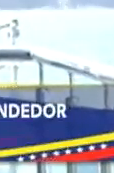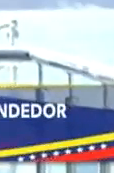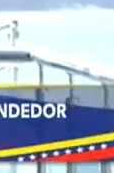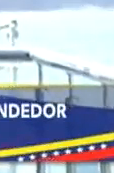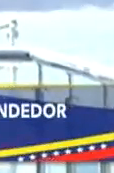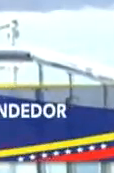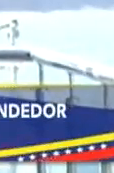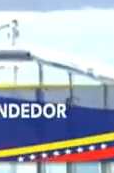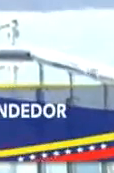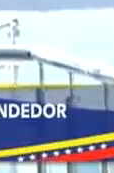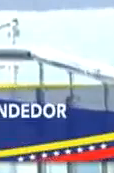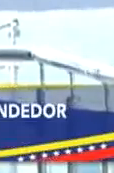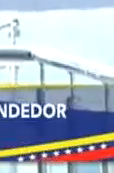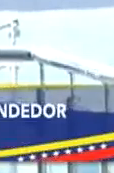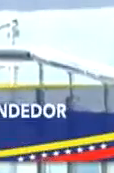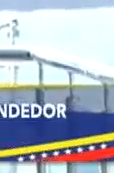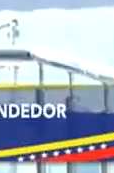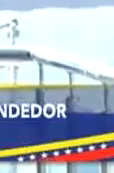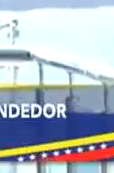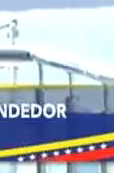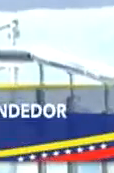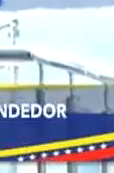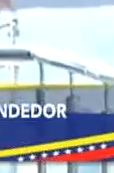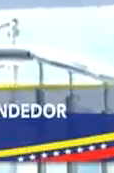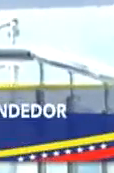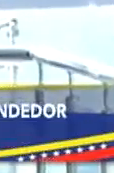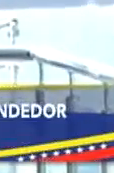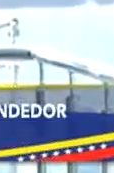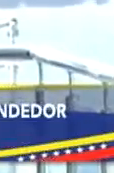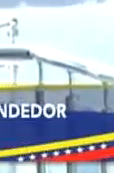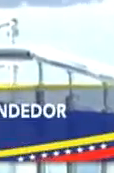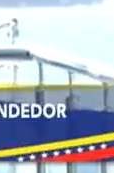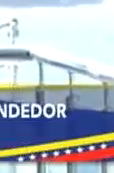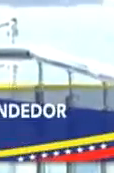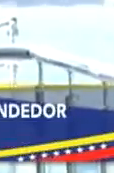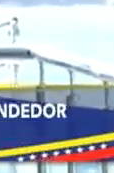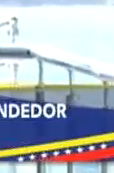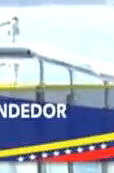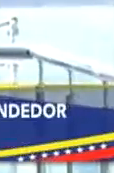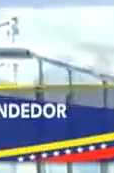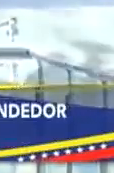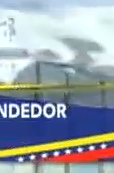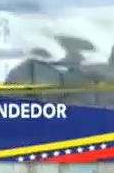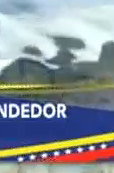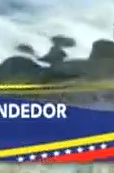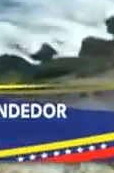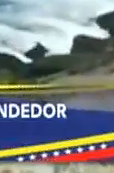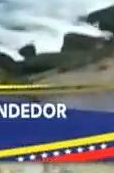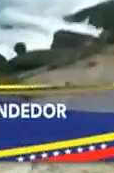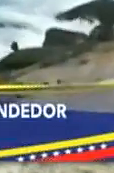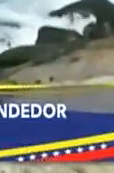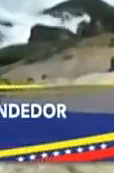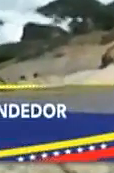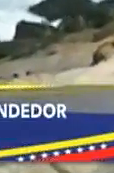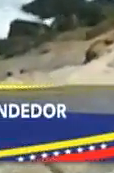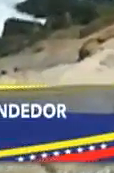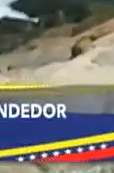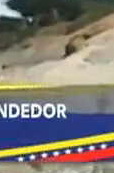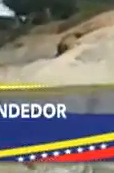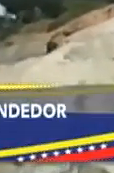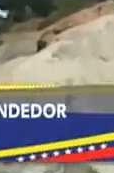conversando. Saludo a toda Venezuela. Aquí estamos en La Guaira. Aquí está nuestro Mar Caribe, hermoso Mar